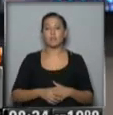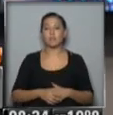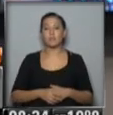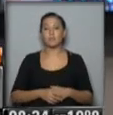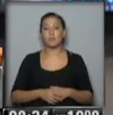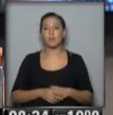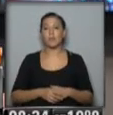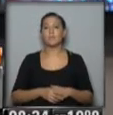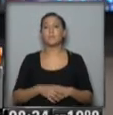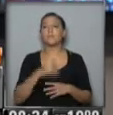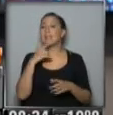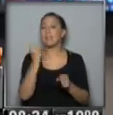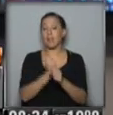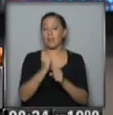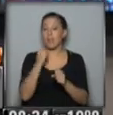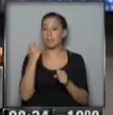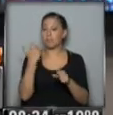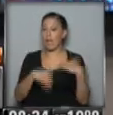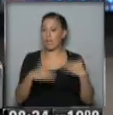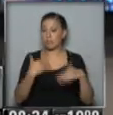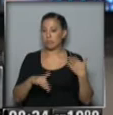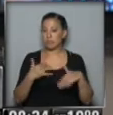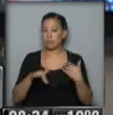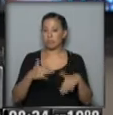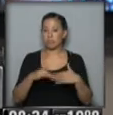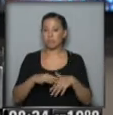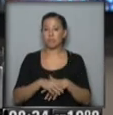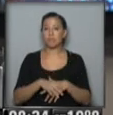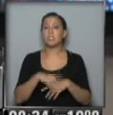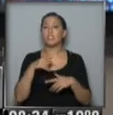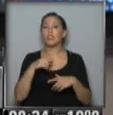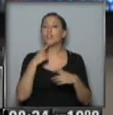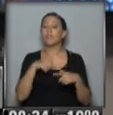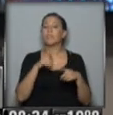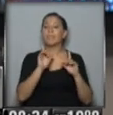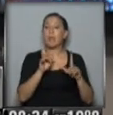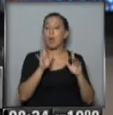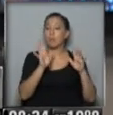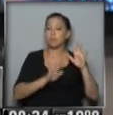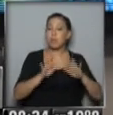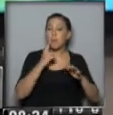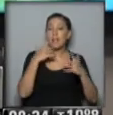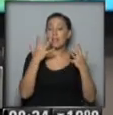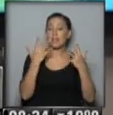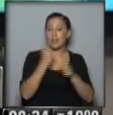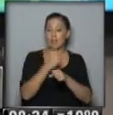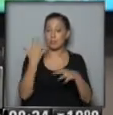muy velozmente trabajando en este en este programa como